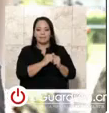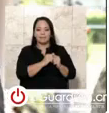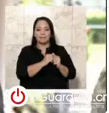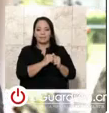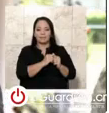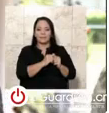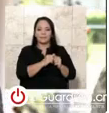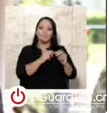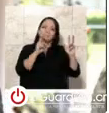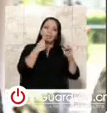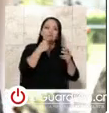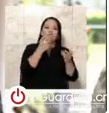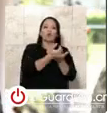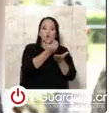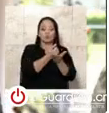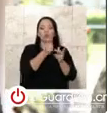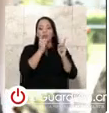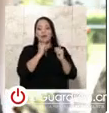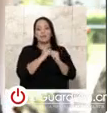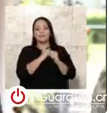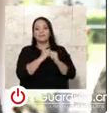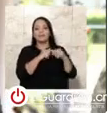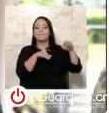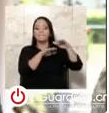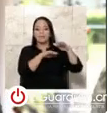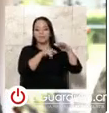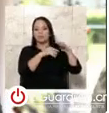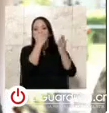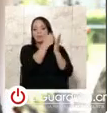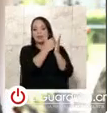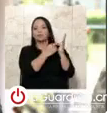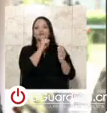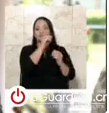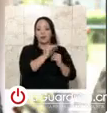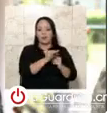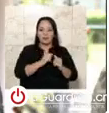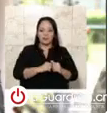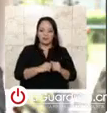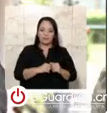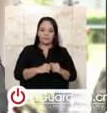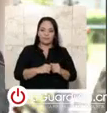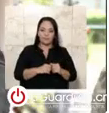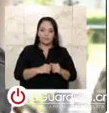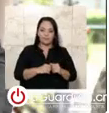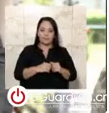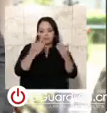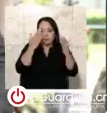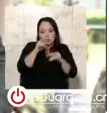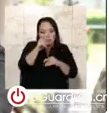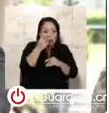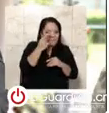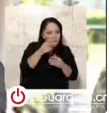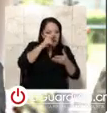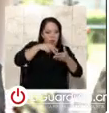digamos, cobros que nos hace la Caja están basados en datos reales. No sé si usted se vio o leyó